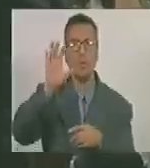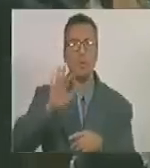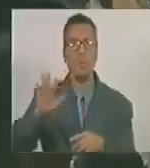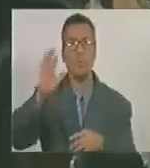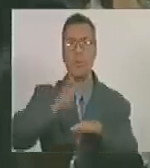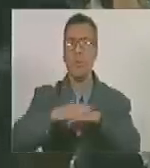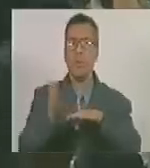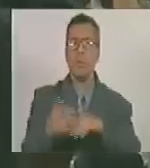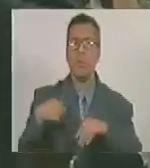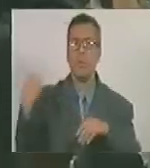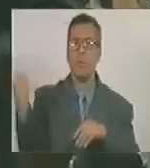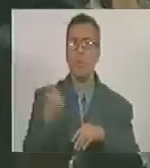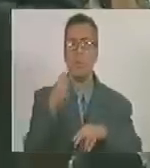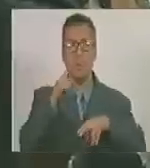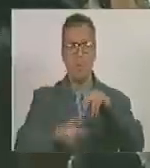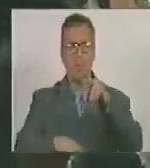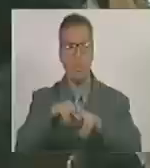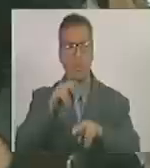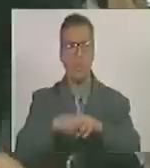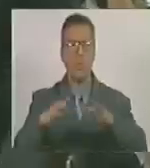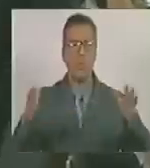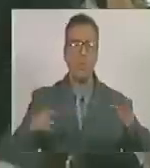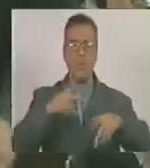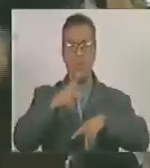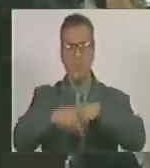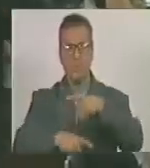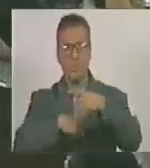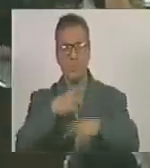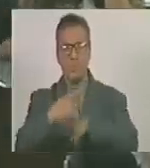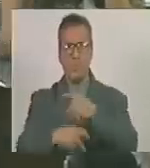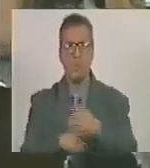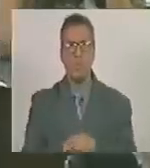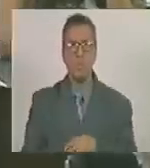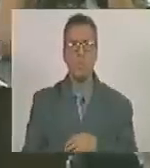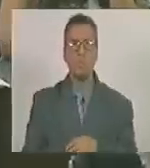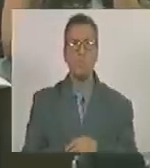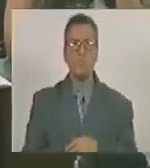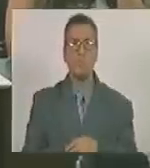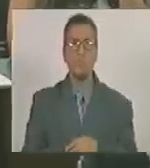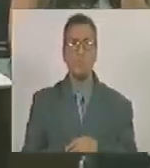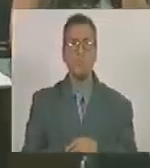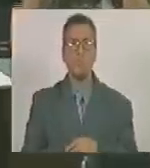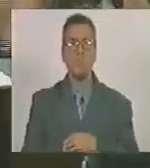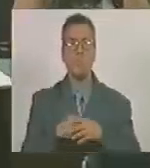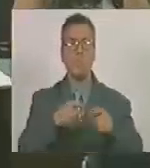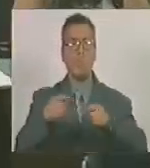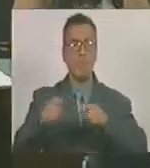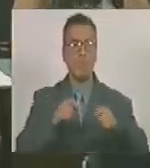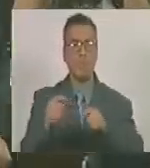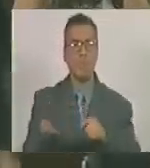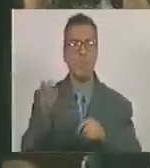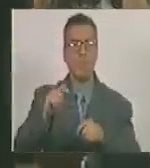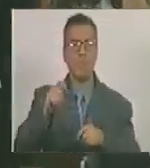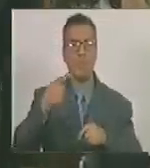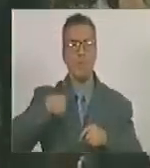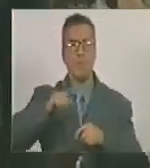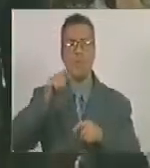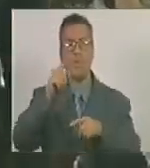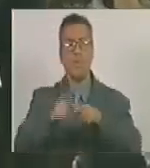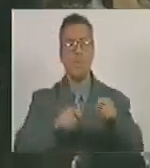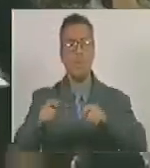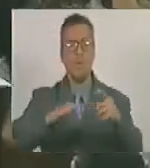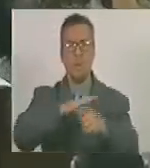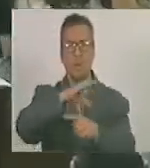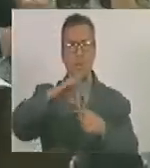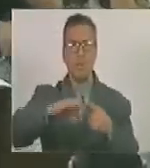porque hemos venido construyendo un gran proceso desde la, la actividad más importante que hemos tenido en el país